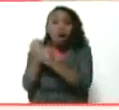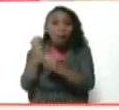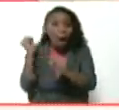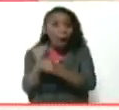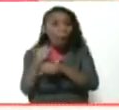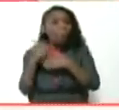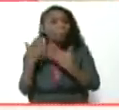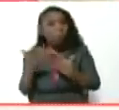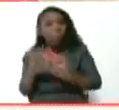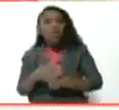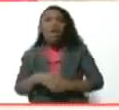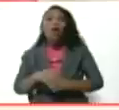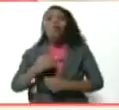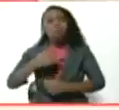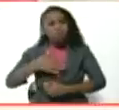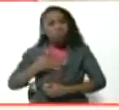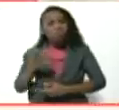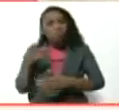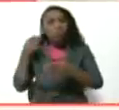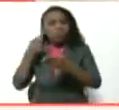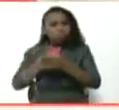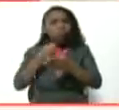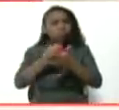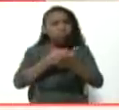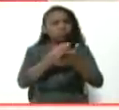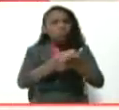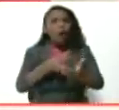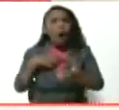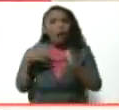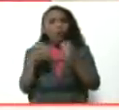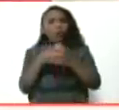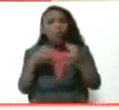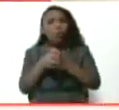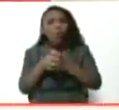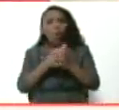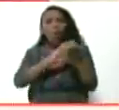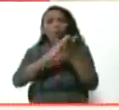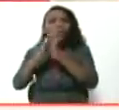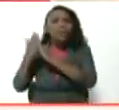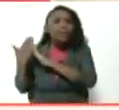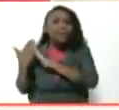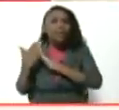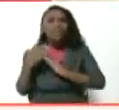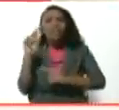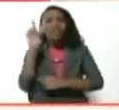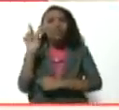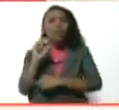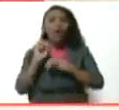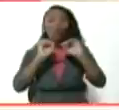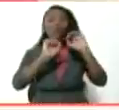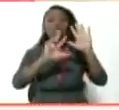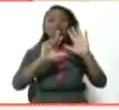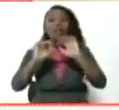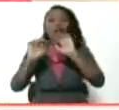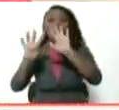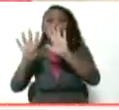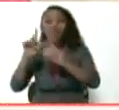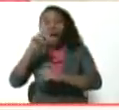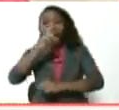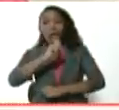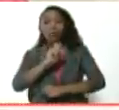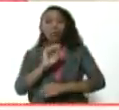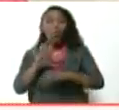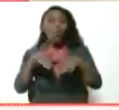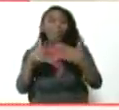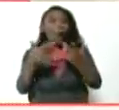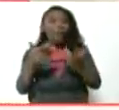trabajo, por sus constancias, es al Partido Comunista de Venezuela. 89 años, cuántos cuadros,